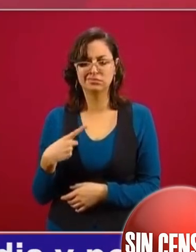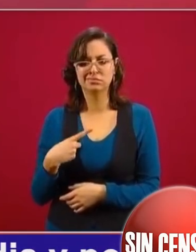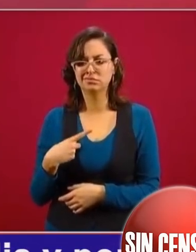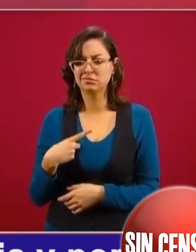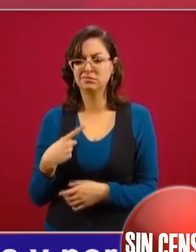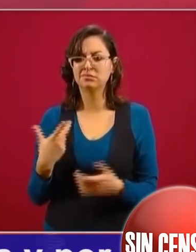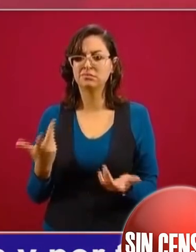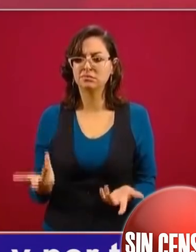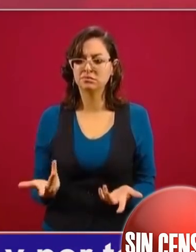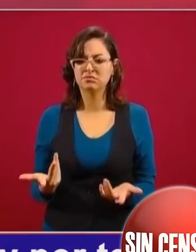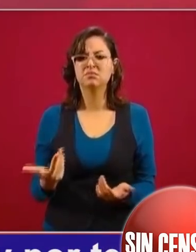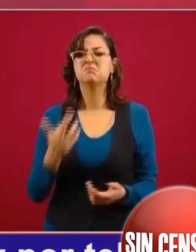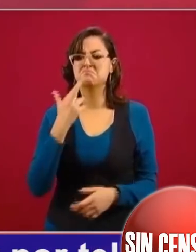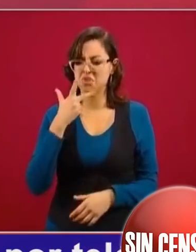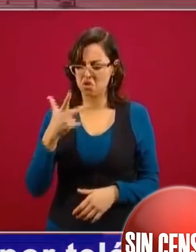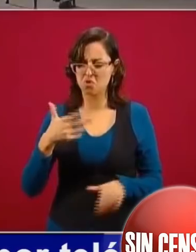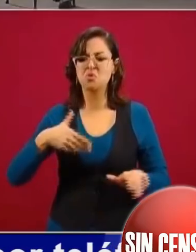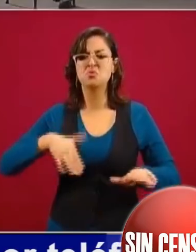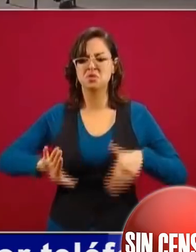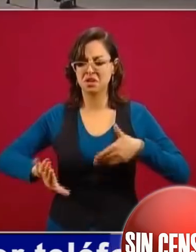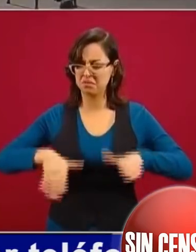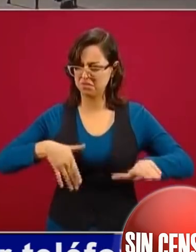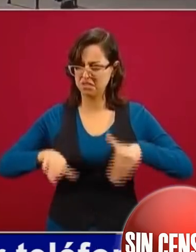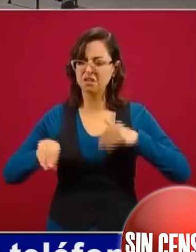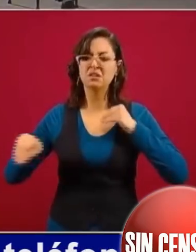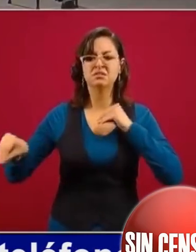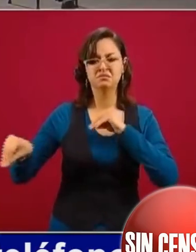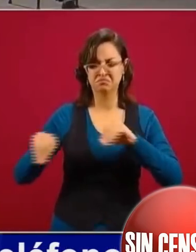hay que caminar, hay que movernos.